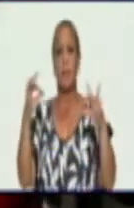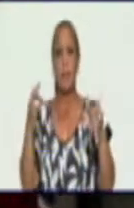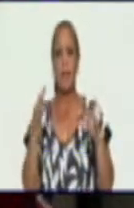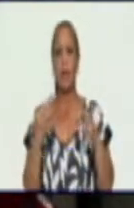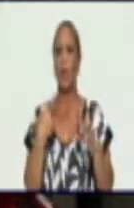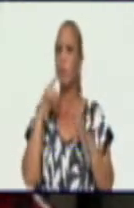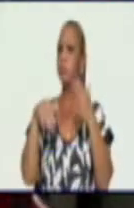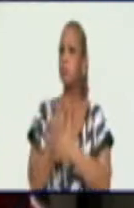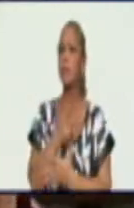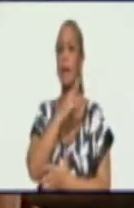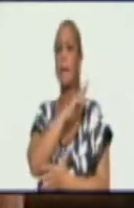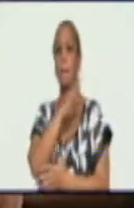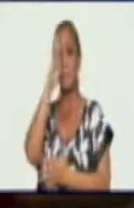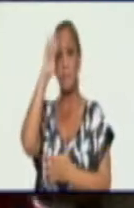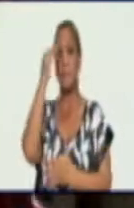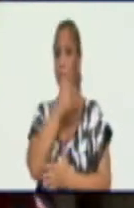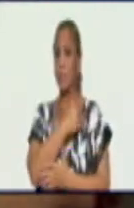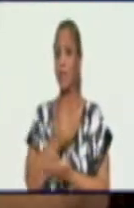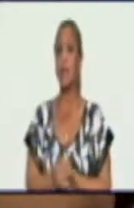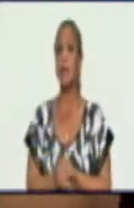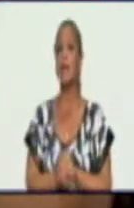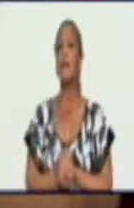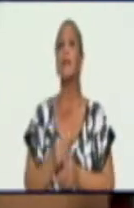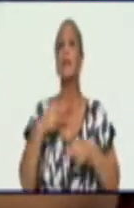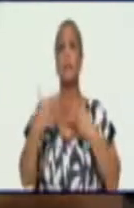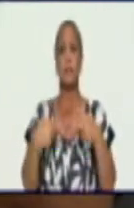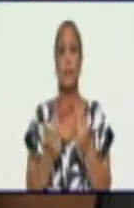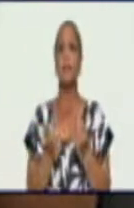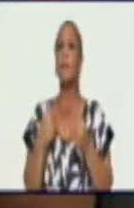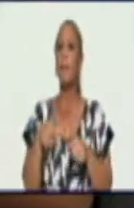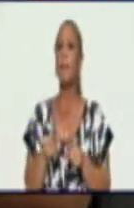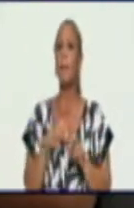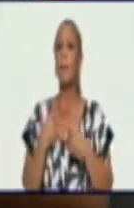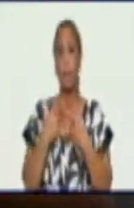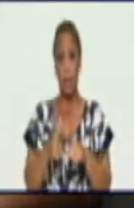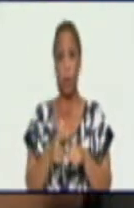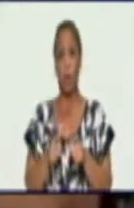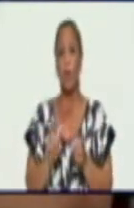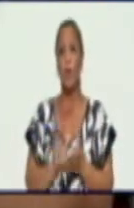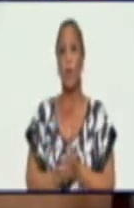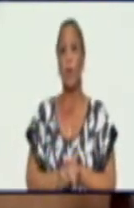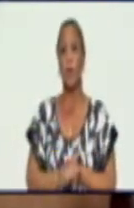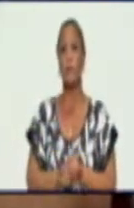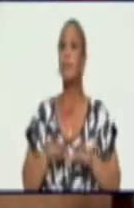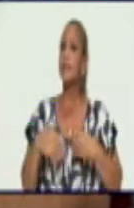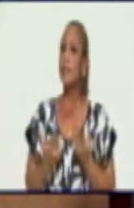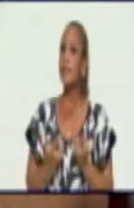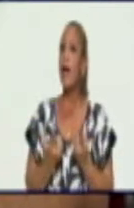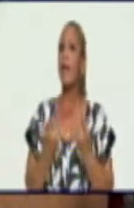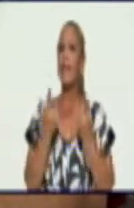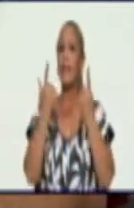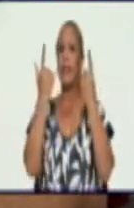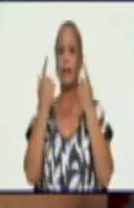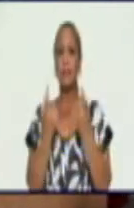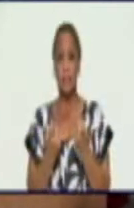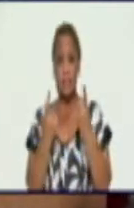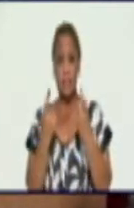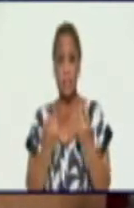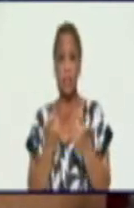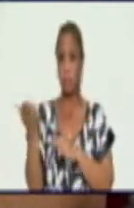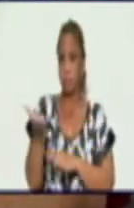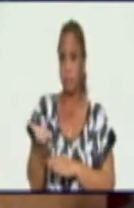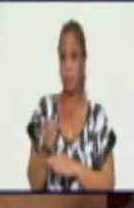de vehículo o con la Escuela de Vialidad. Repito, se hace, nada se deja de hacer, pero que sea de las urgencias que tenemos,